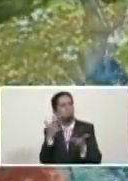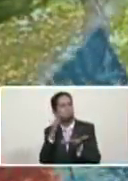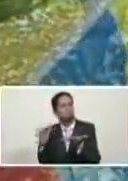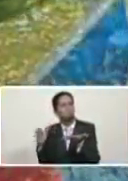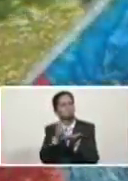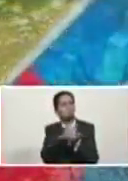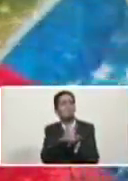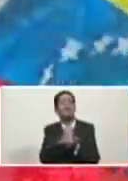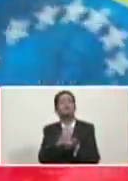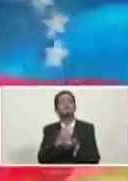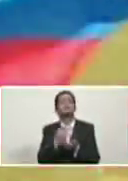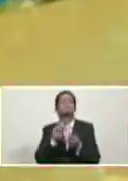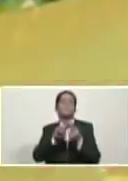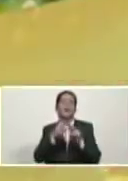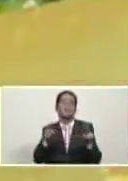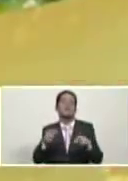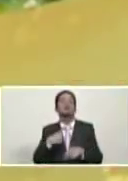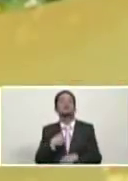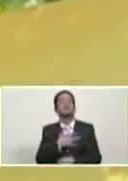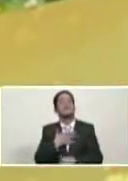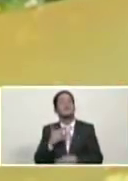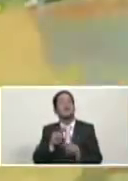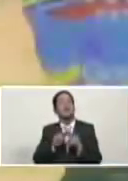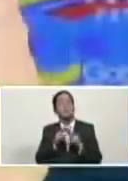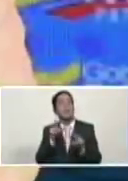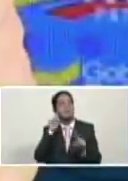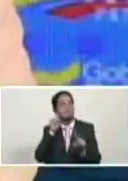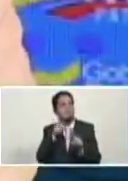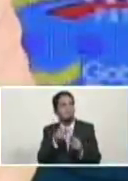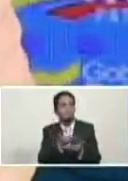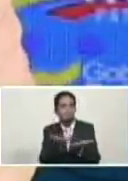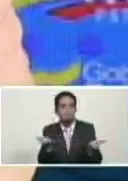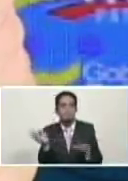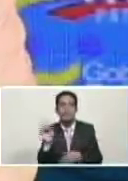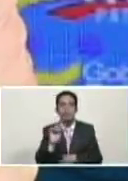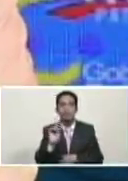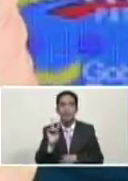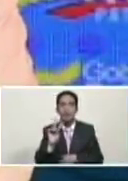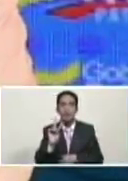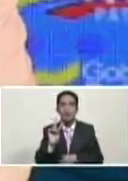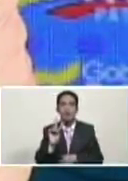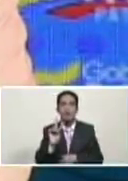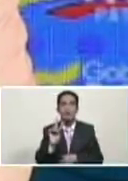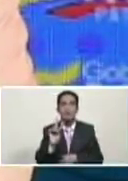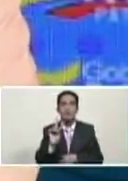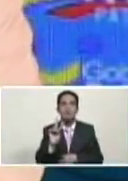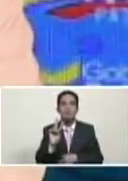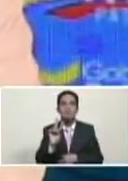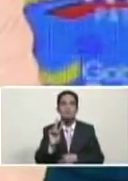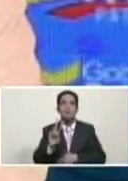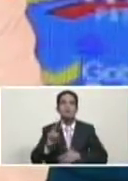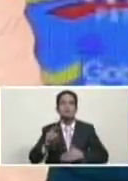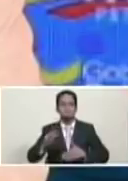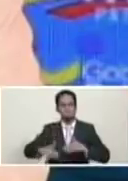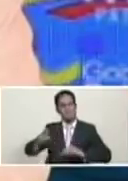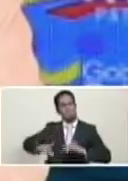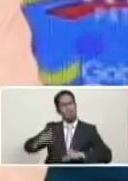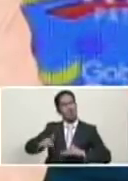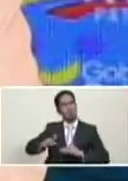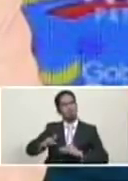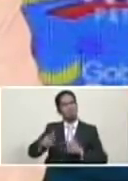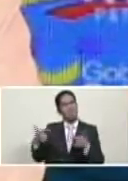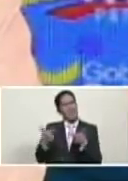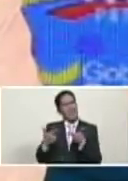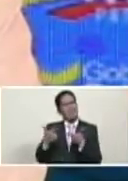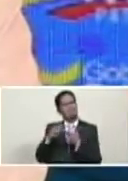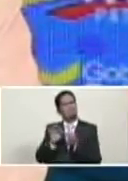Yo quiero la paz para Venezuela, todos queremos la paz para Venezuela, que los tambores de guerra se alejen, que